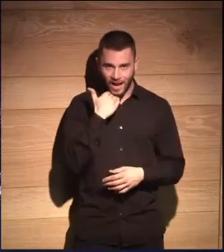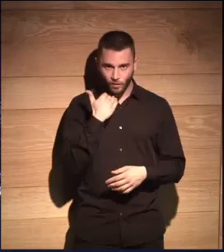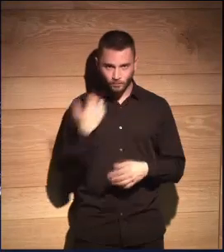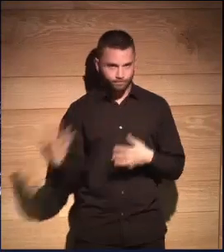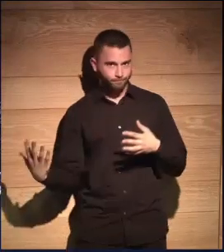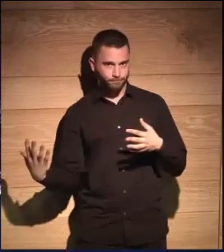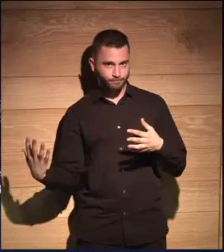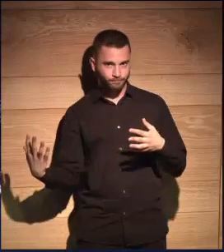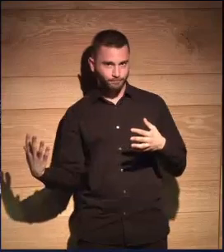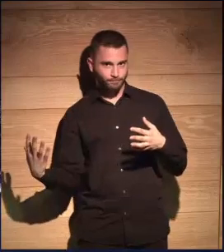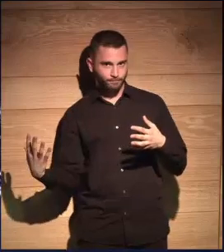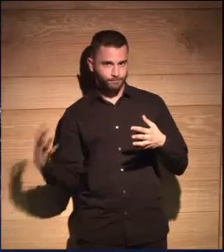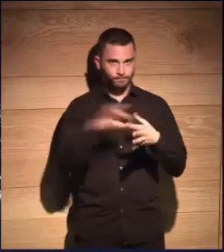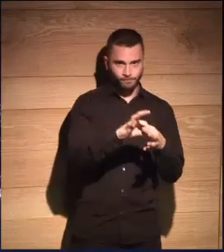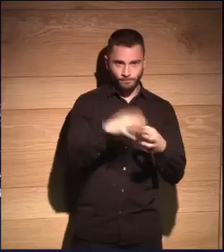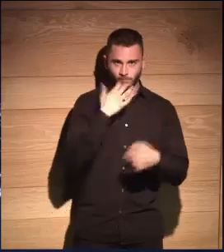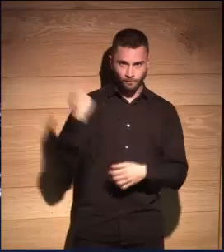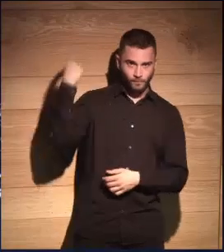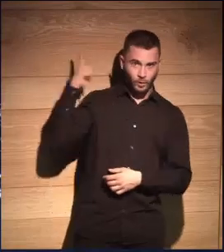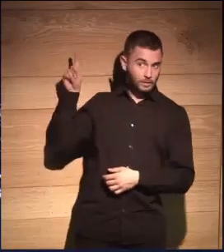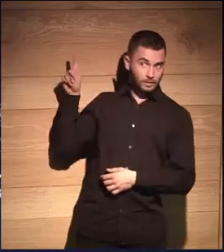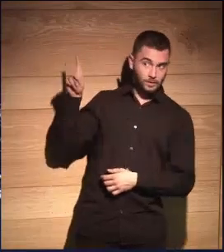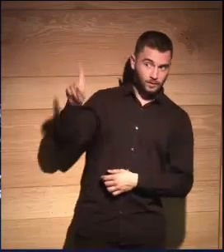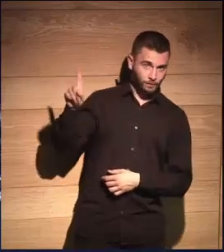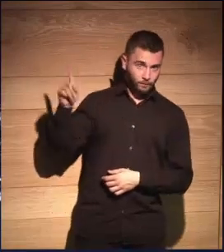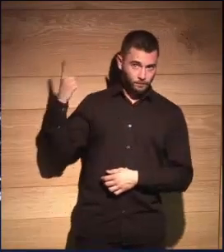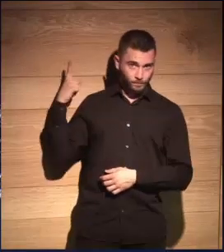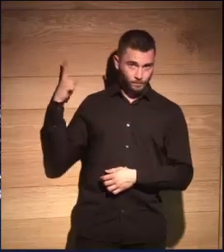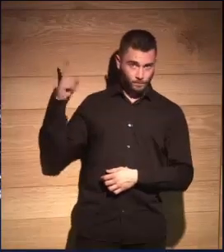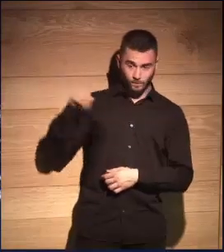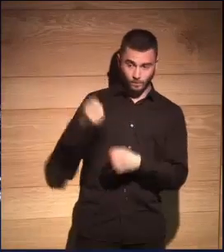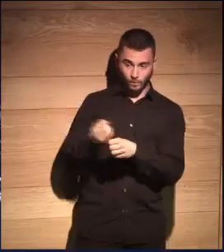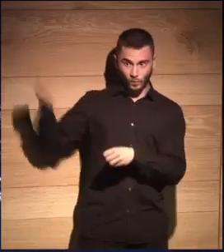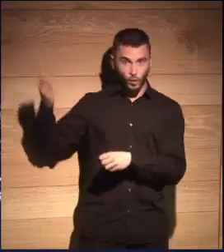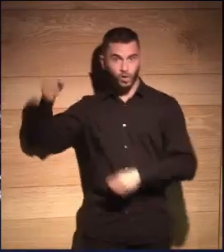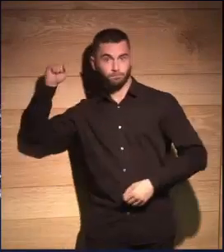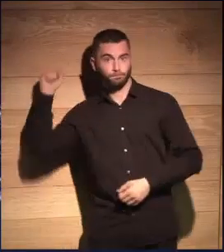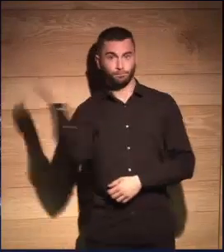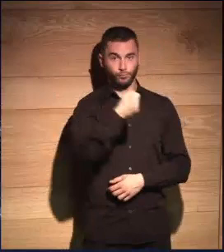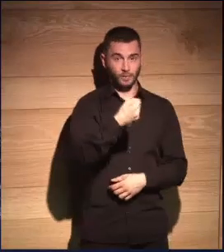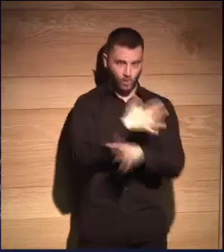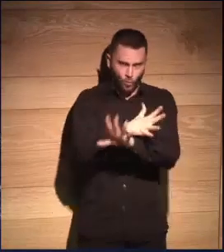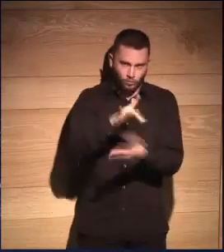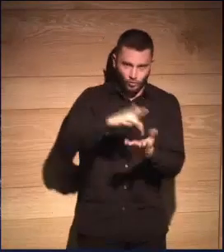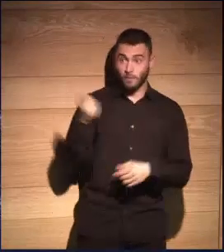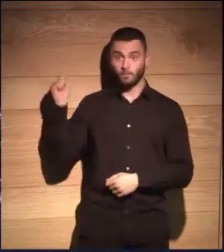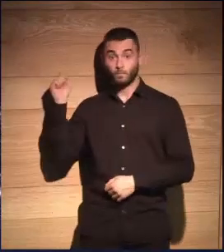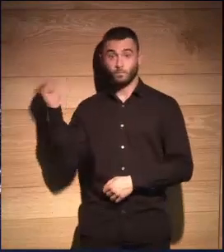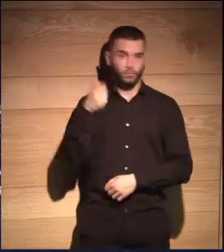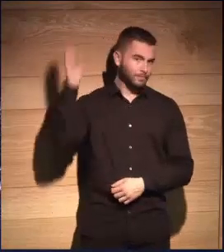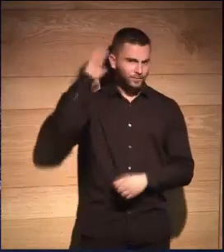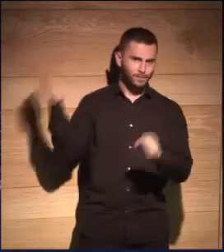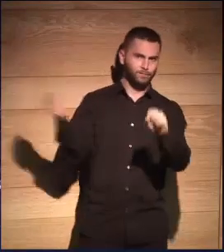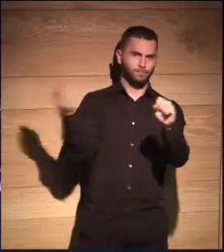momento en el que si va a venir alguien por detrás y te va a pegar con una porra, como sucede en el juego, y comienza la acción,